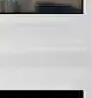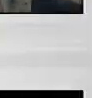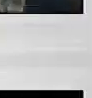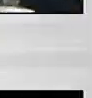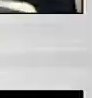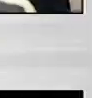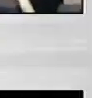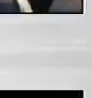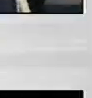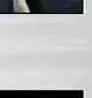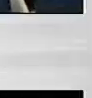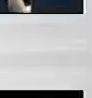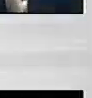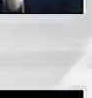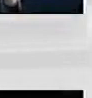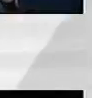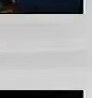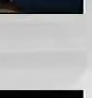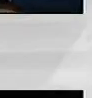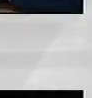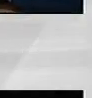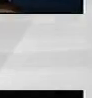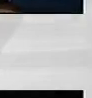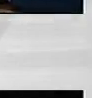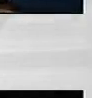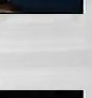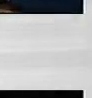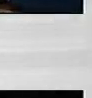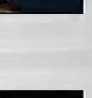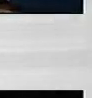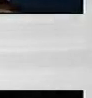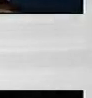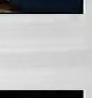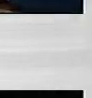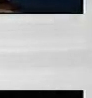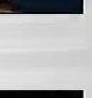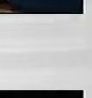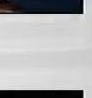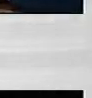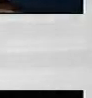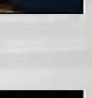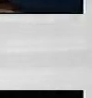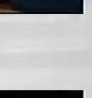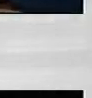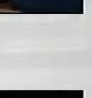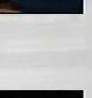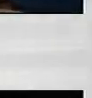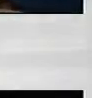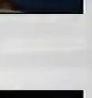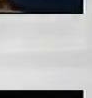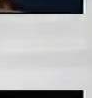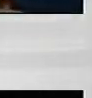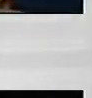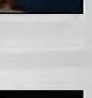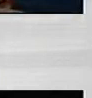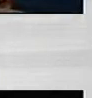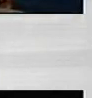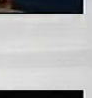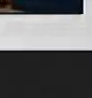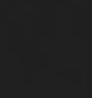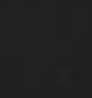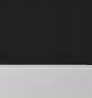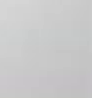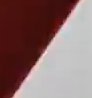Bien, en este encuentro con los ciudadanos se ha reconocido entonces a enfermeras, enfermeros, médicos asistenciales